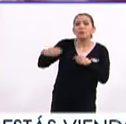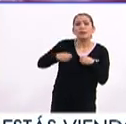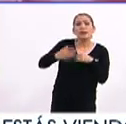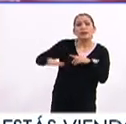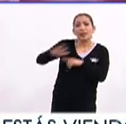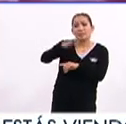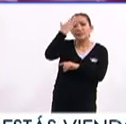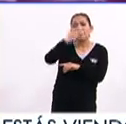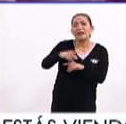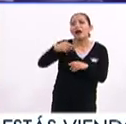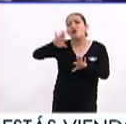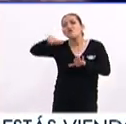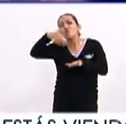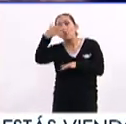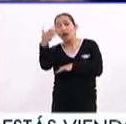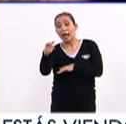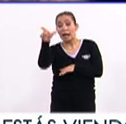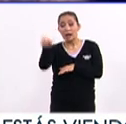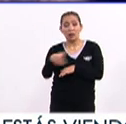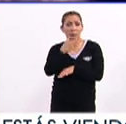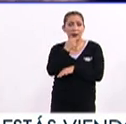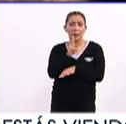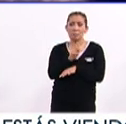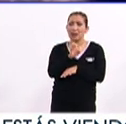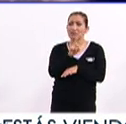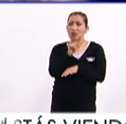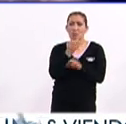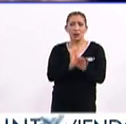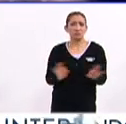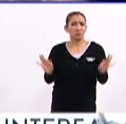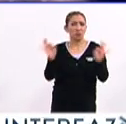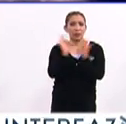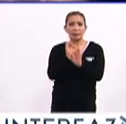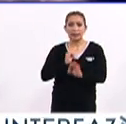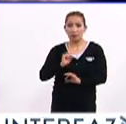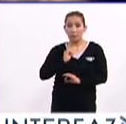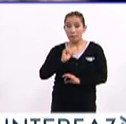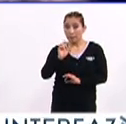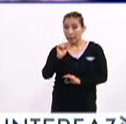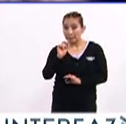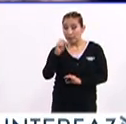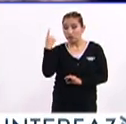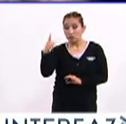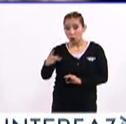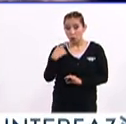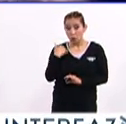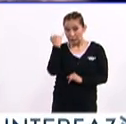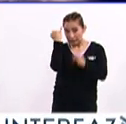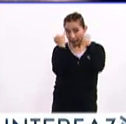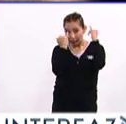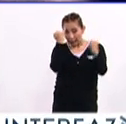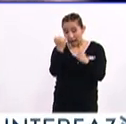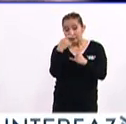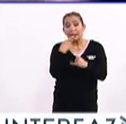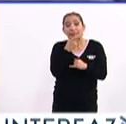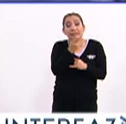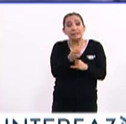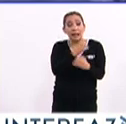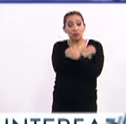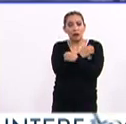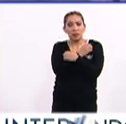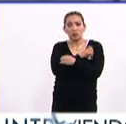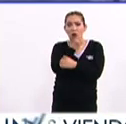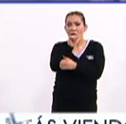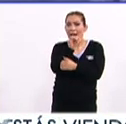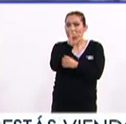saber popular. Considerado uno de los pedagogos más notables del siglo XX, sus postulados buscan que a través de la educación